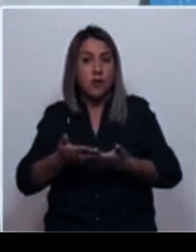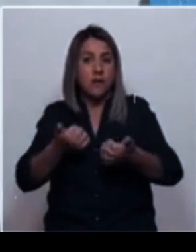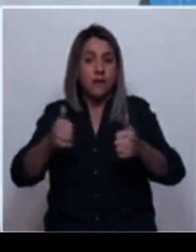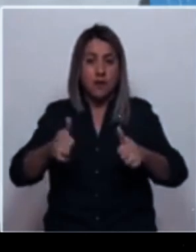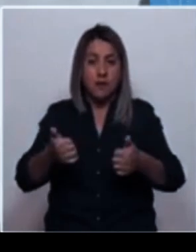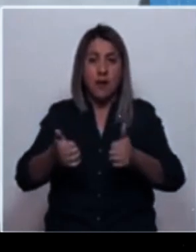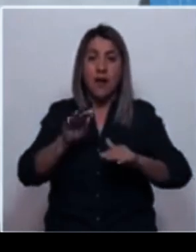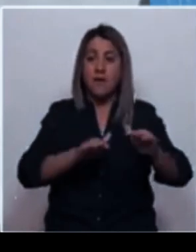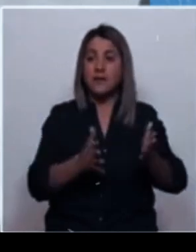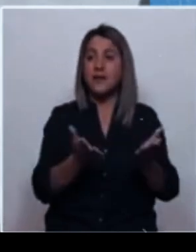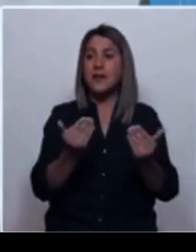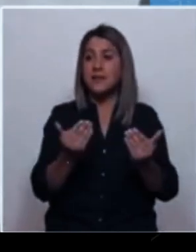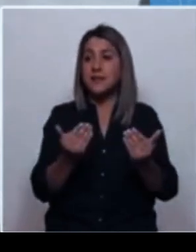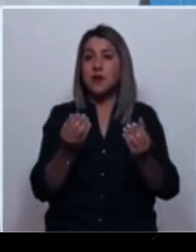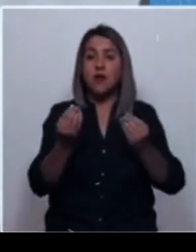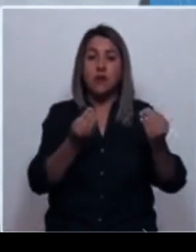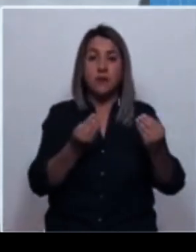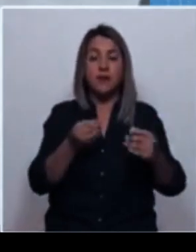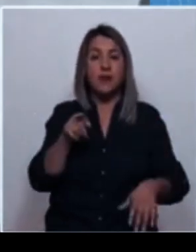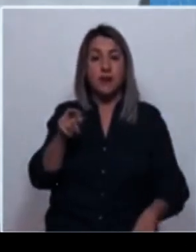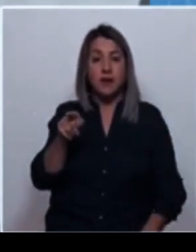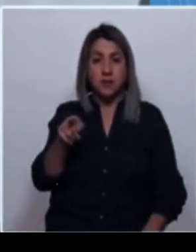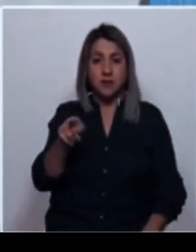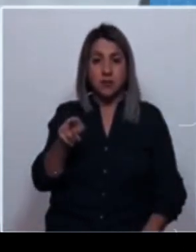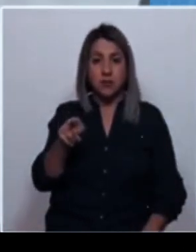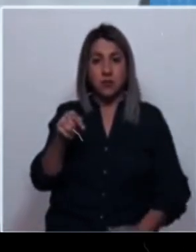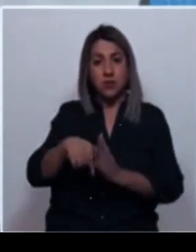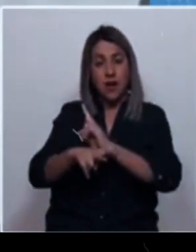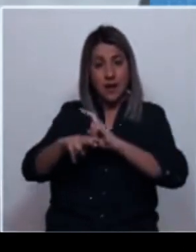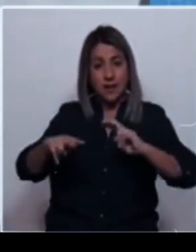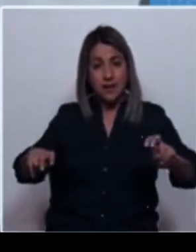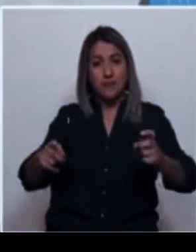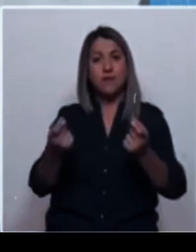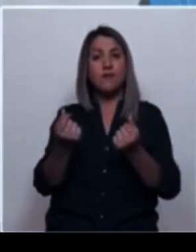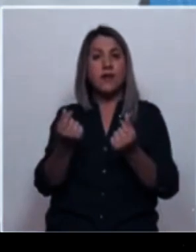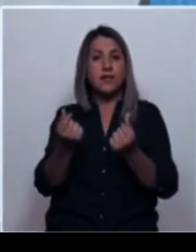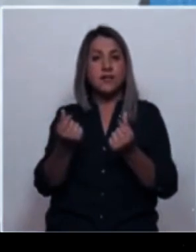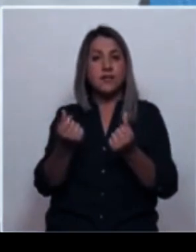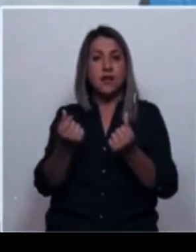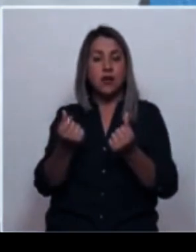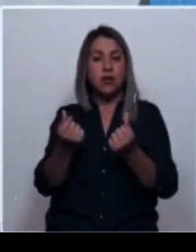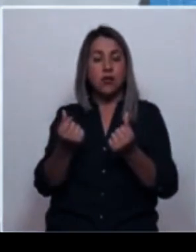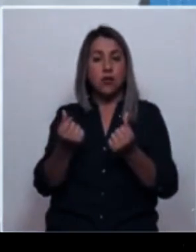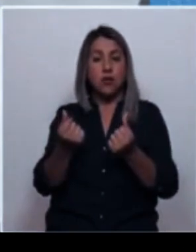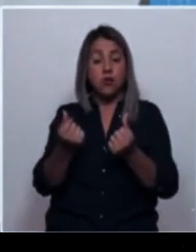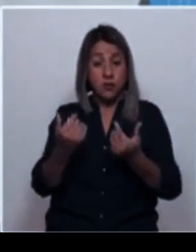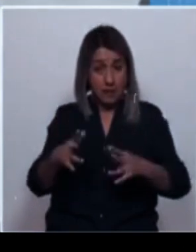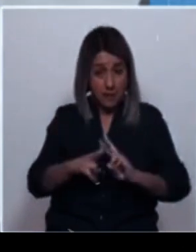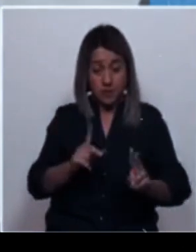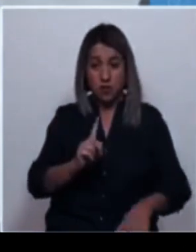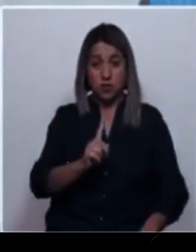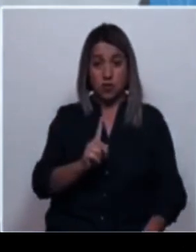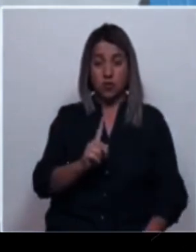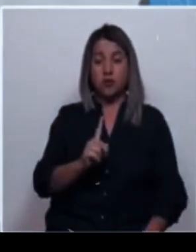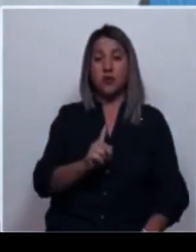se requiere por supuesto también un análisis financiero acabado no se realizó para el